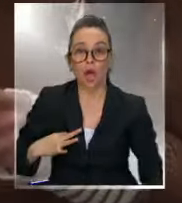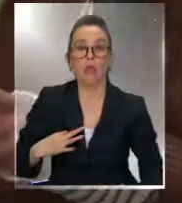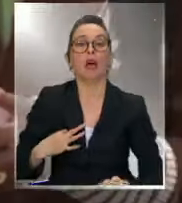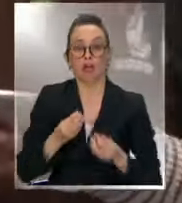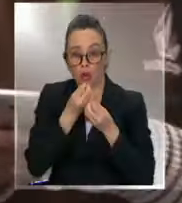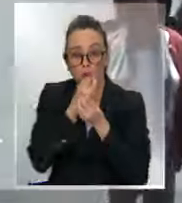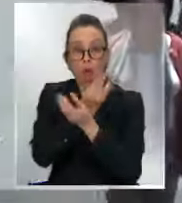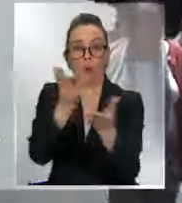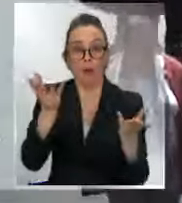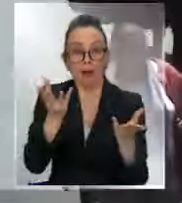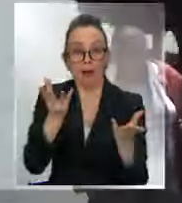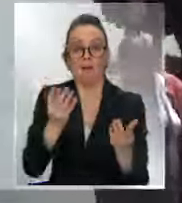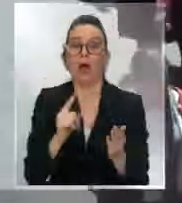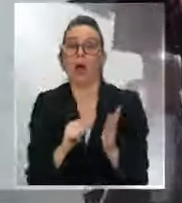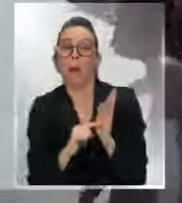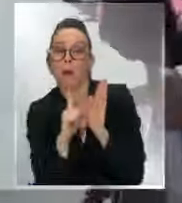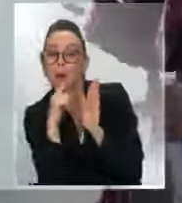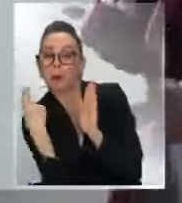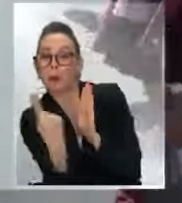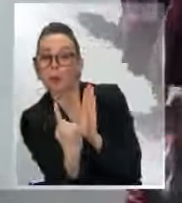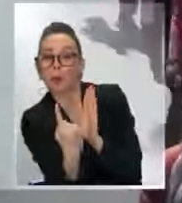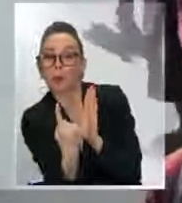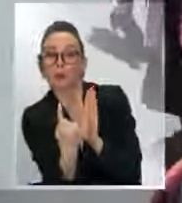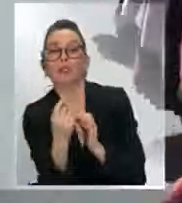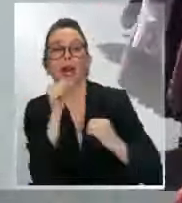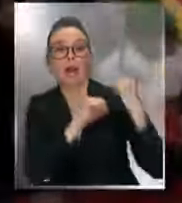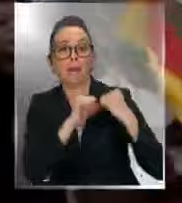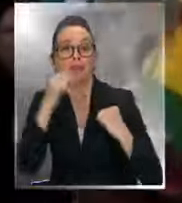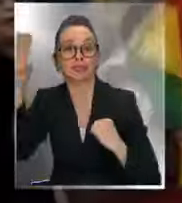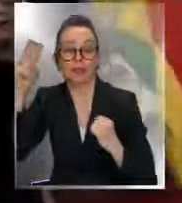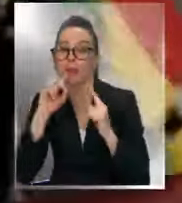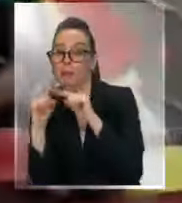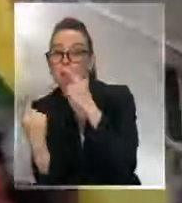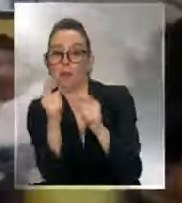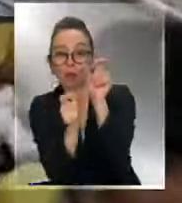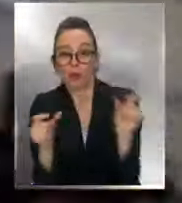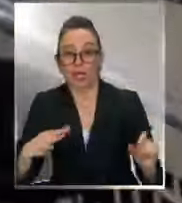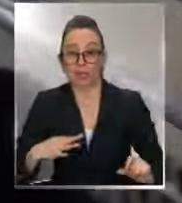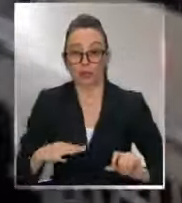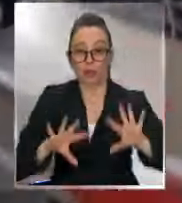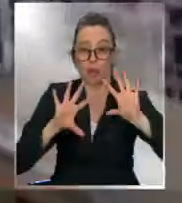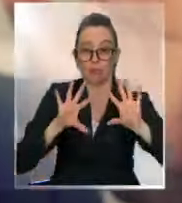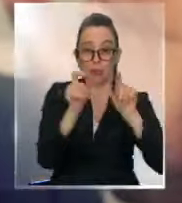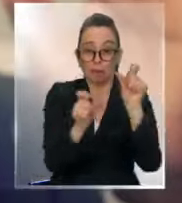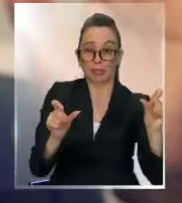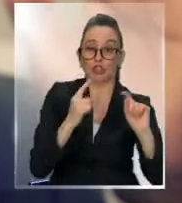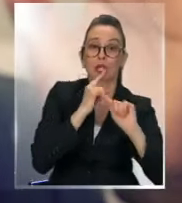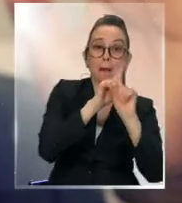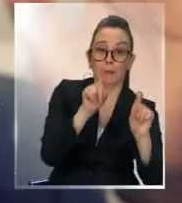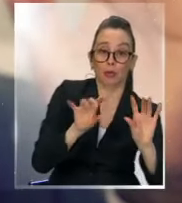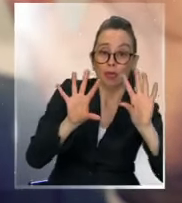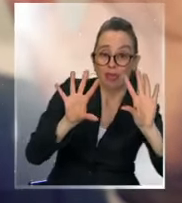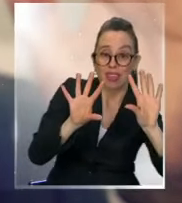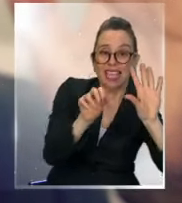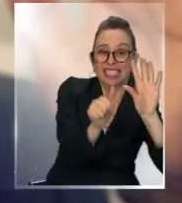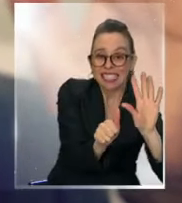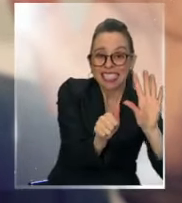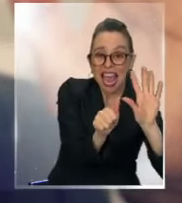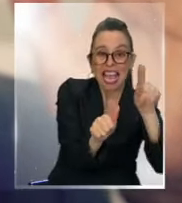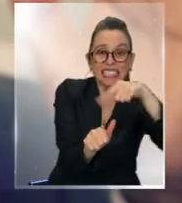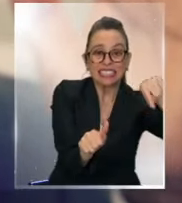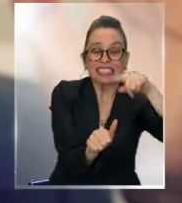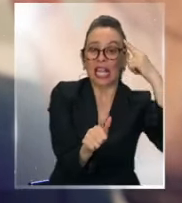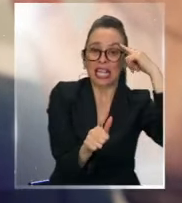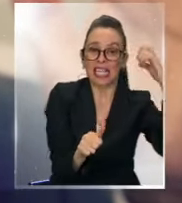manifestarlo. Según sondeos realizados por consultoras de ese país, 6 de cada 10 encuestados creen que Evo Morales